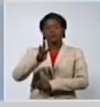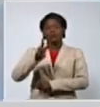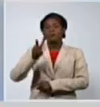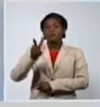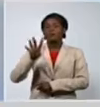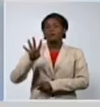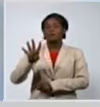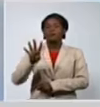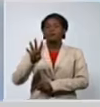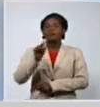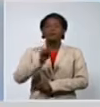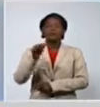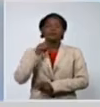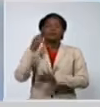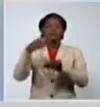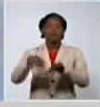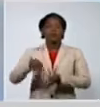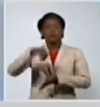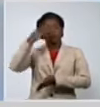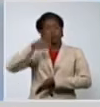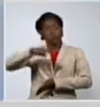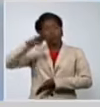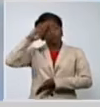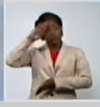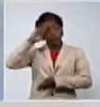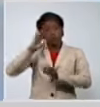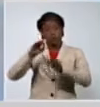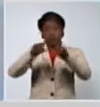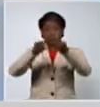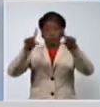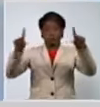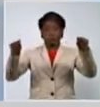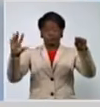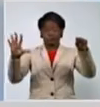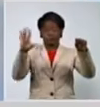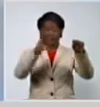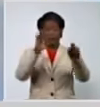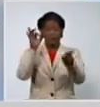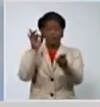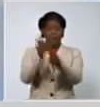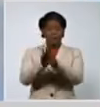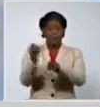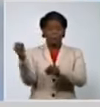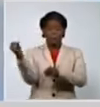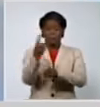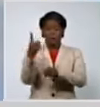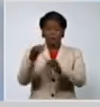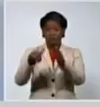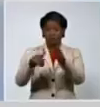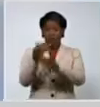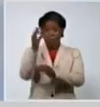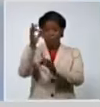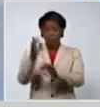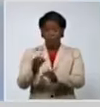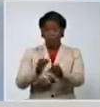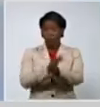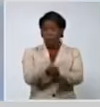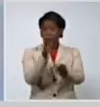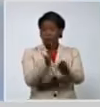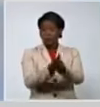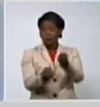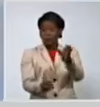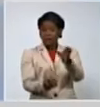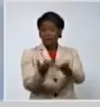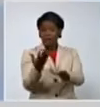324 fallecidos en nuestro país desde el principio, durante todo el comportamiento de